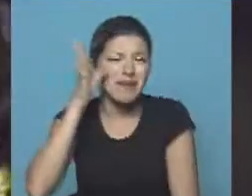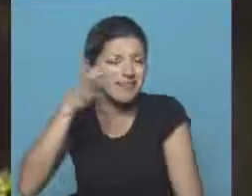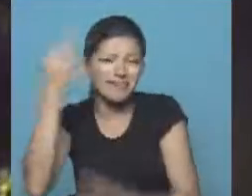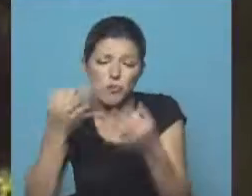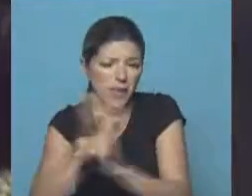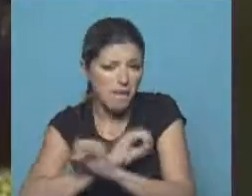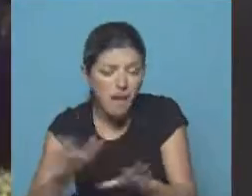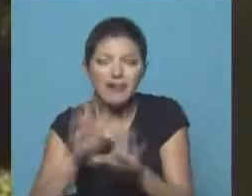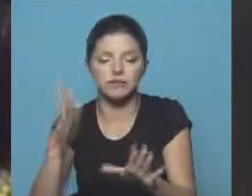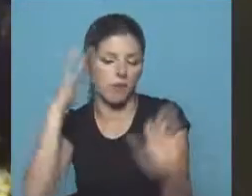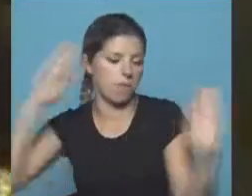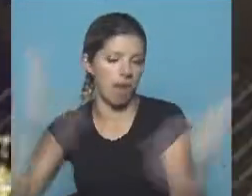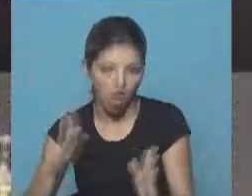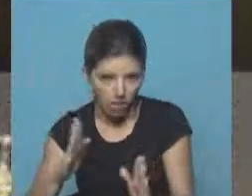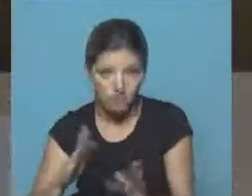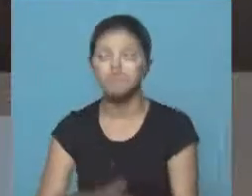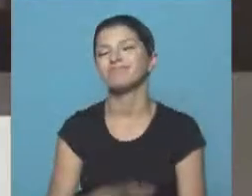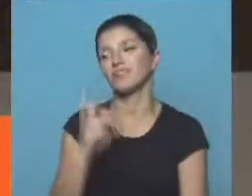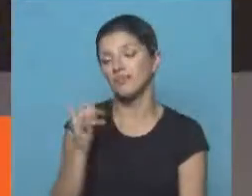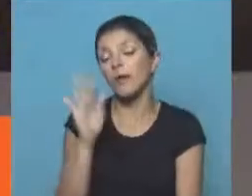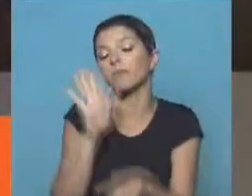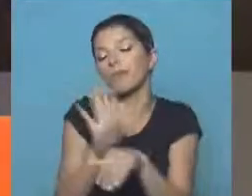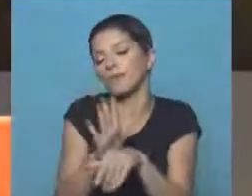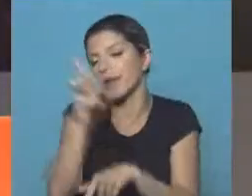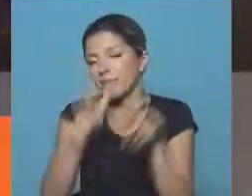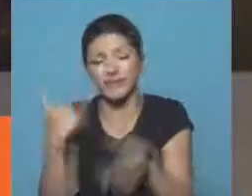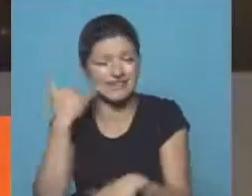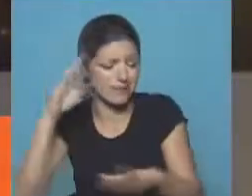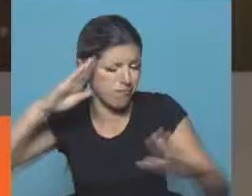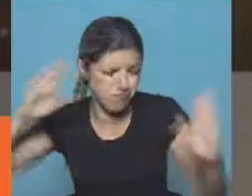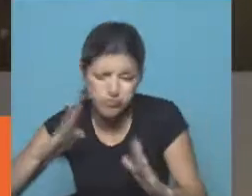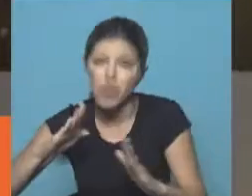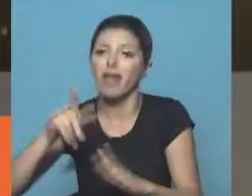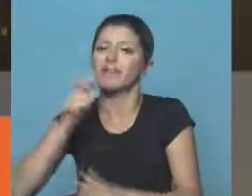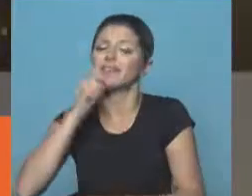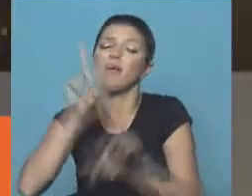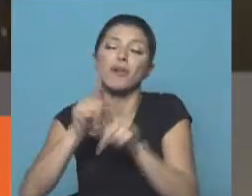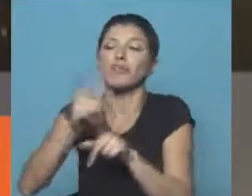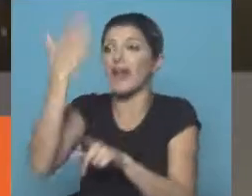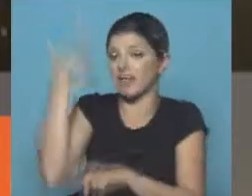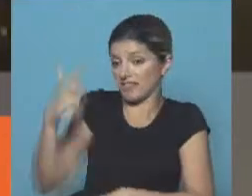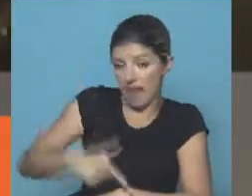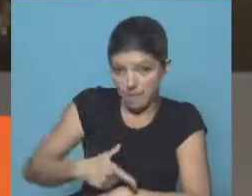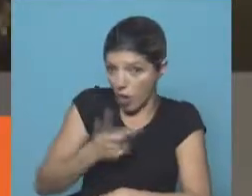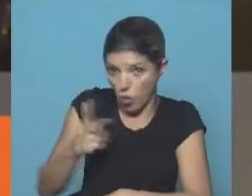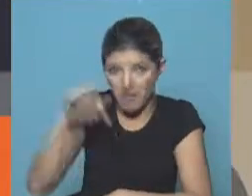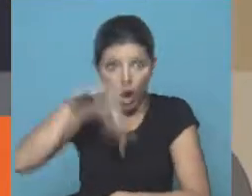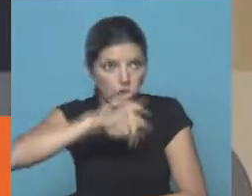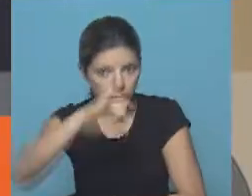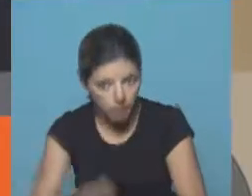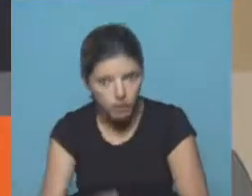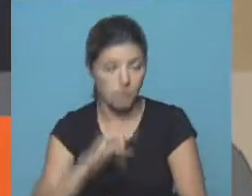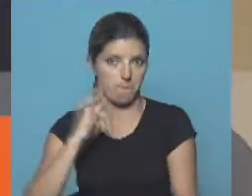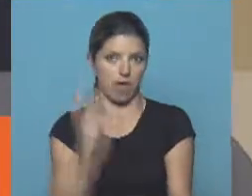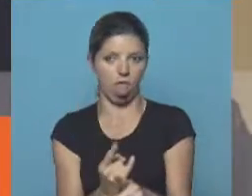una mezcla de cansancio de la gente es una mezcla de sentimiento de indefensión gente que antes no estaba armada gente que hoy está armada